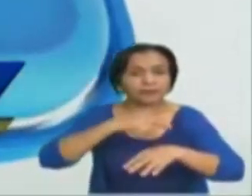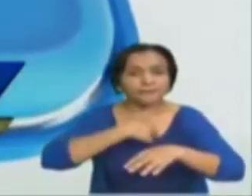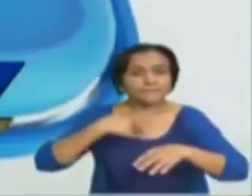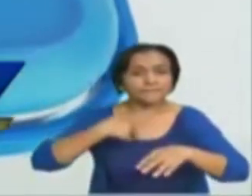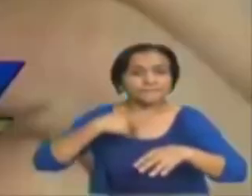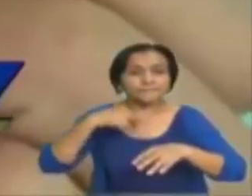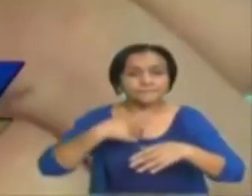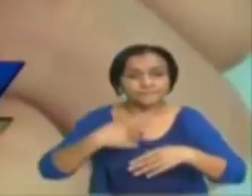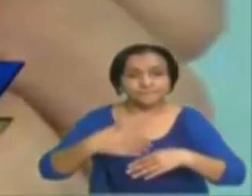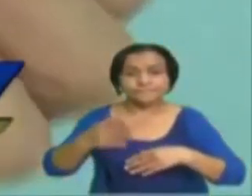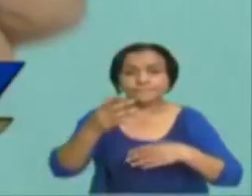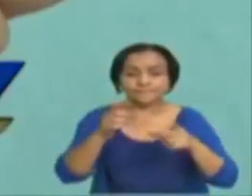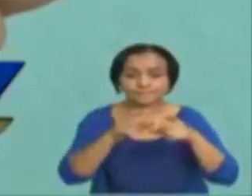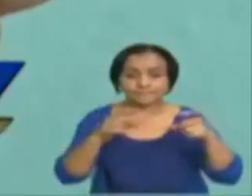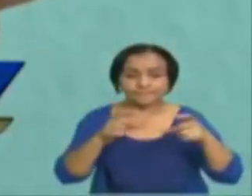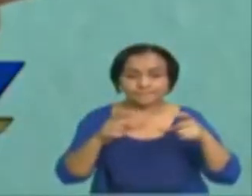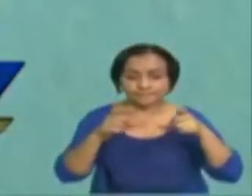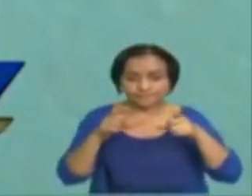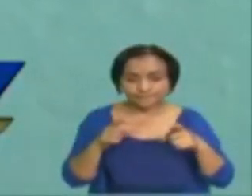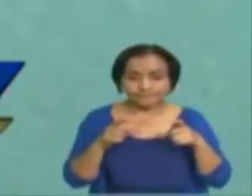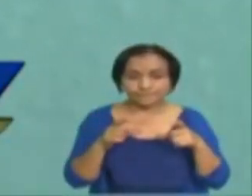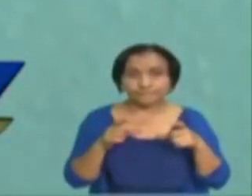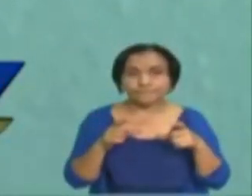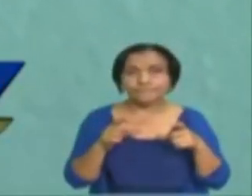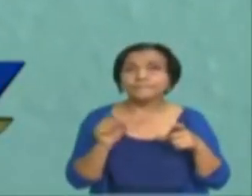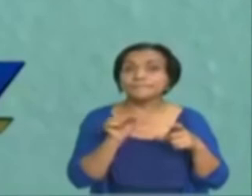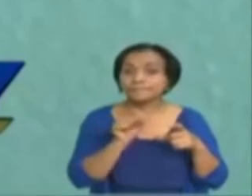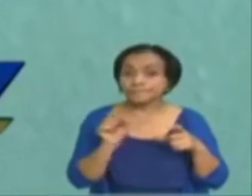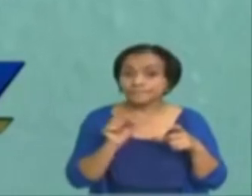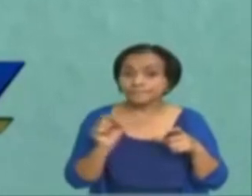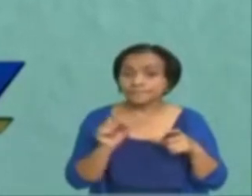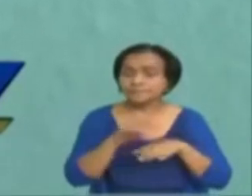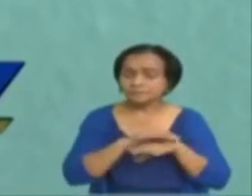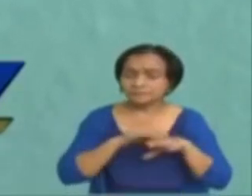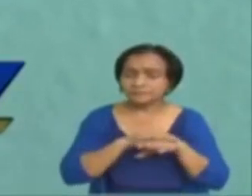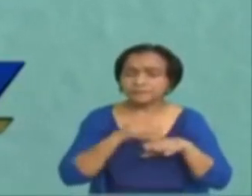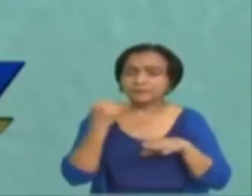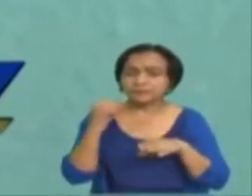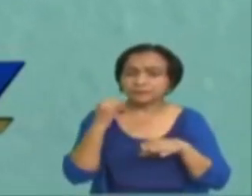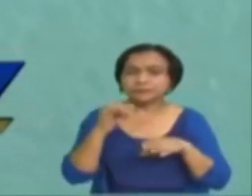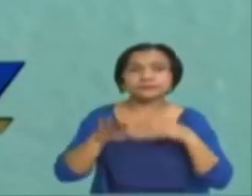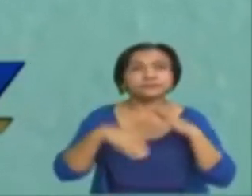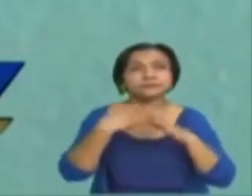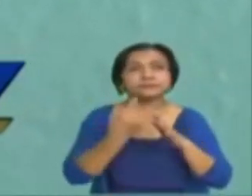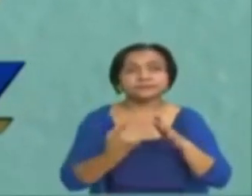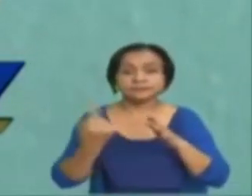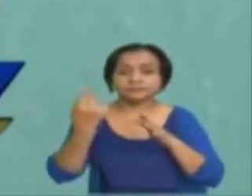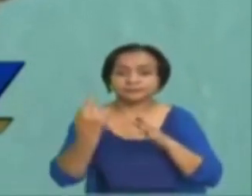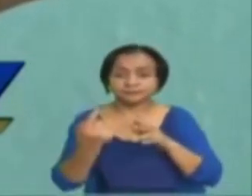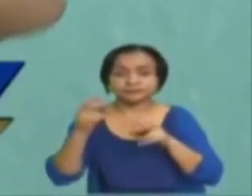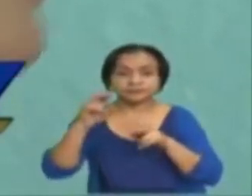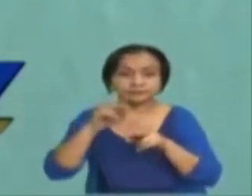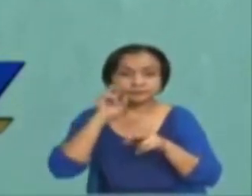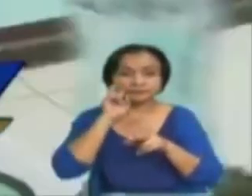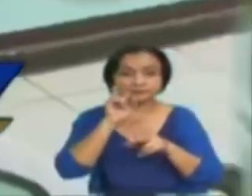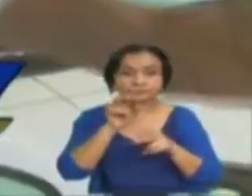temperatura entre 2 y 8 grados centígrados y su precio está por debajo 10 dólares por dosis y ambas protegen